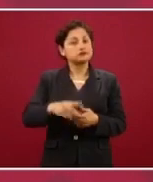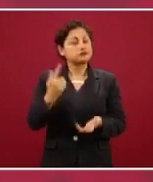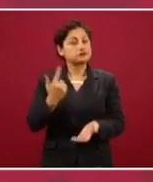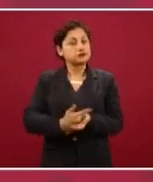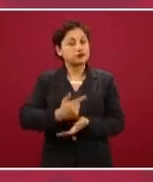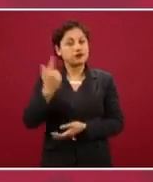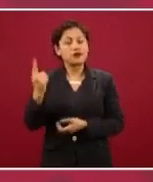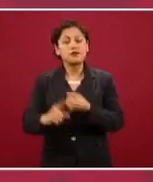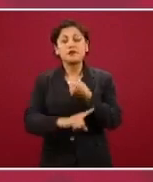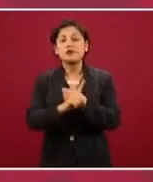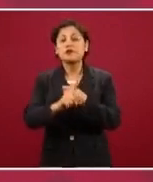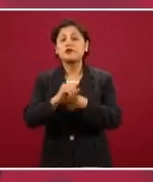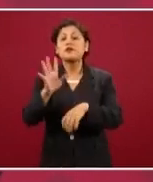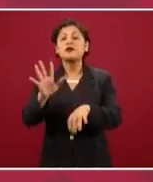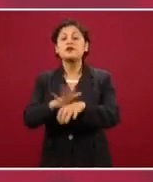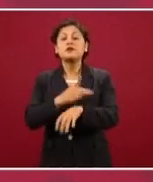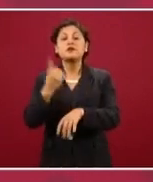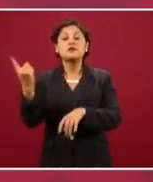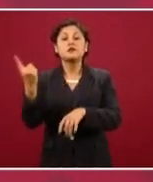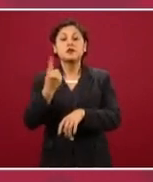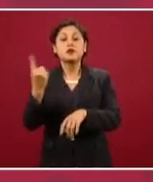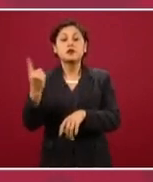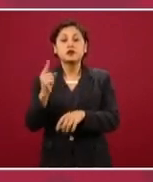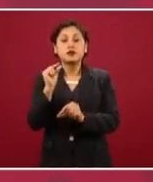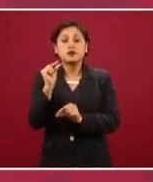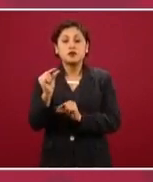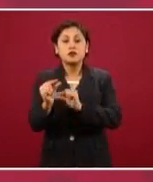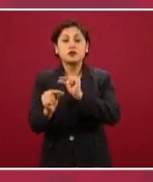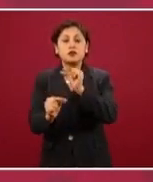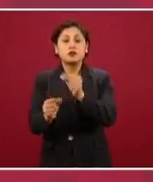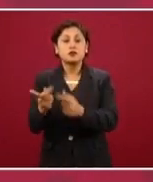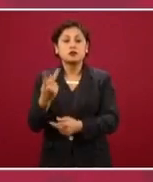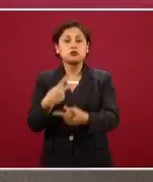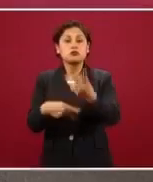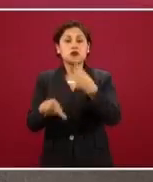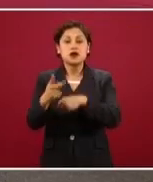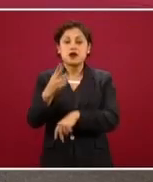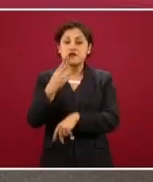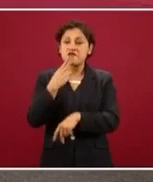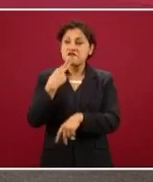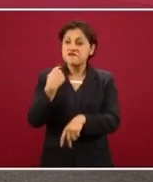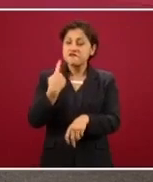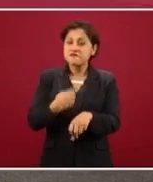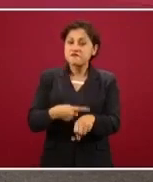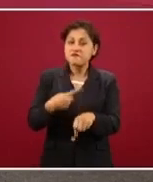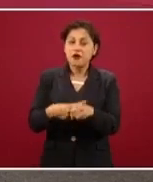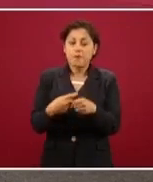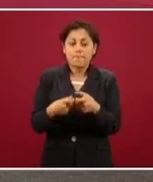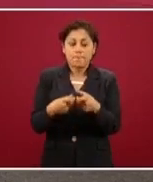los padecimientos de diabetes y cada vez